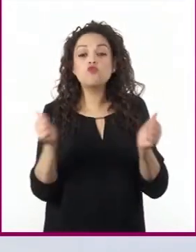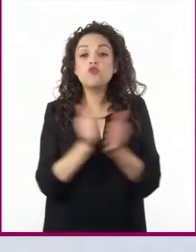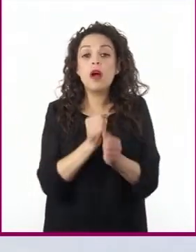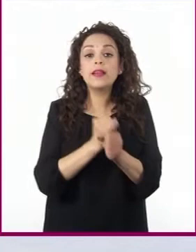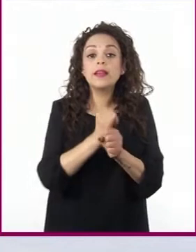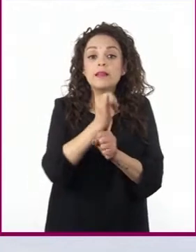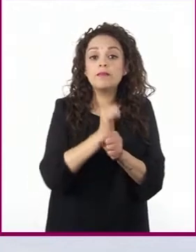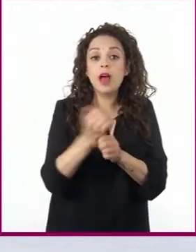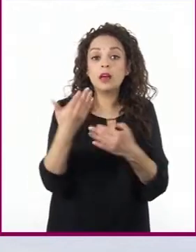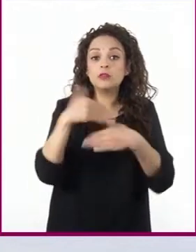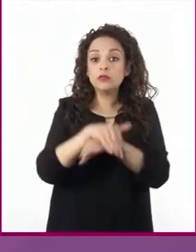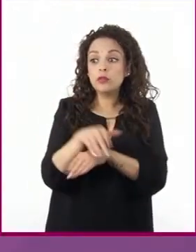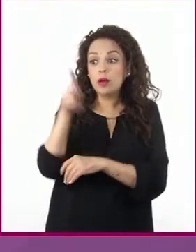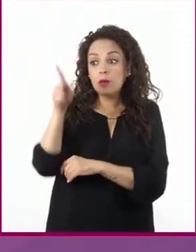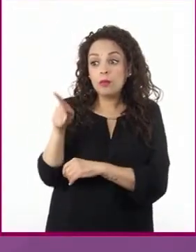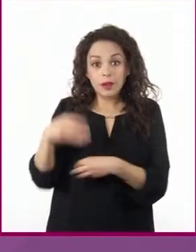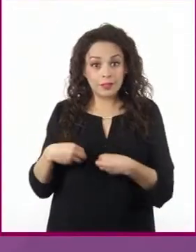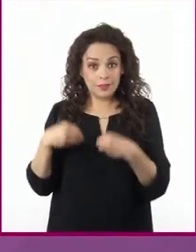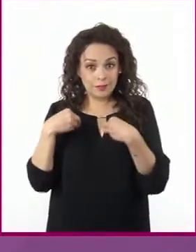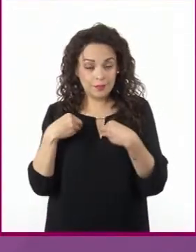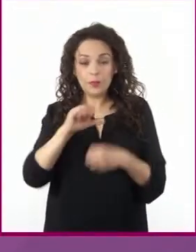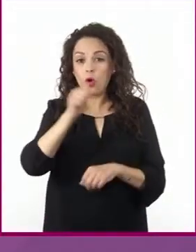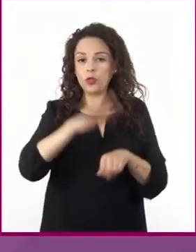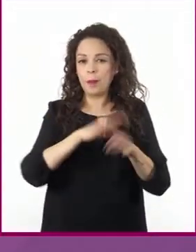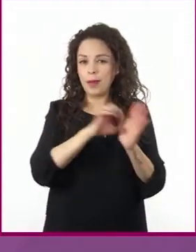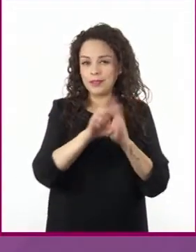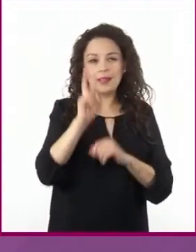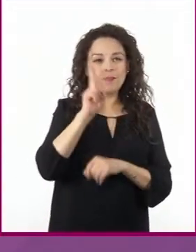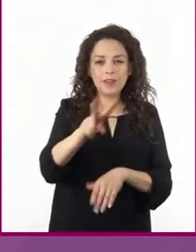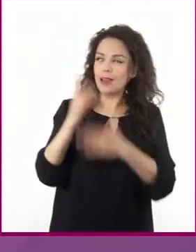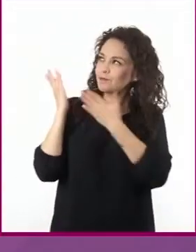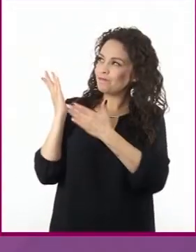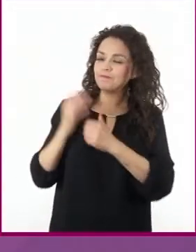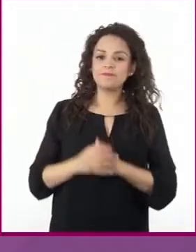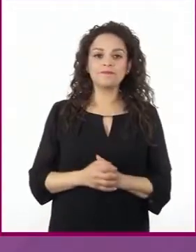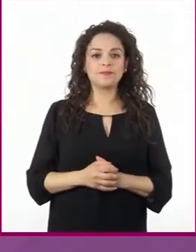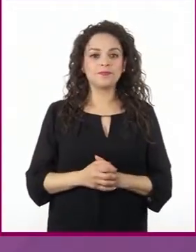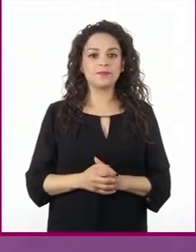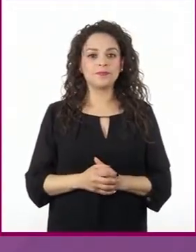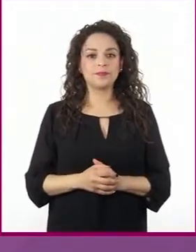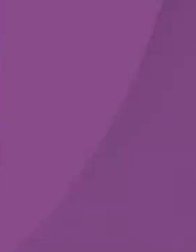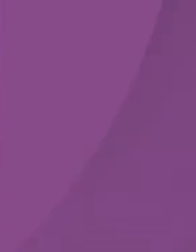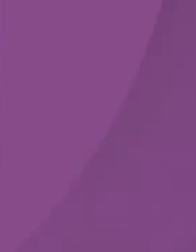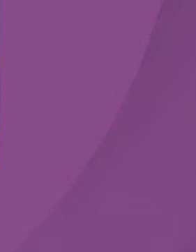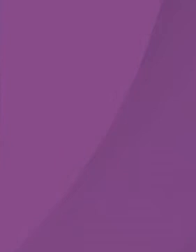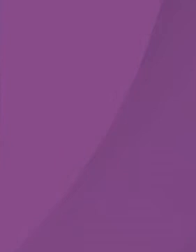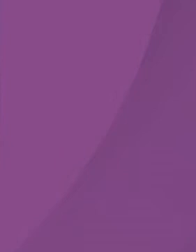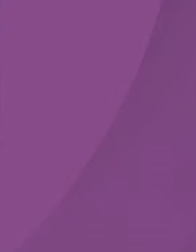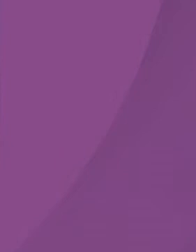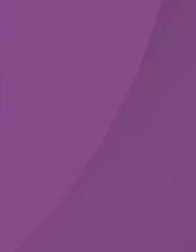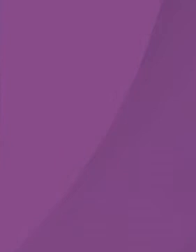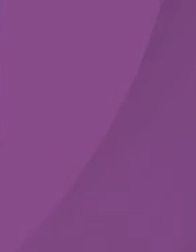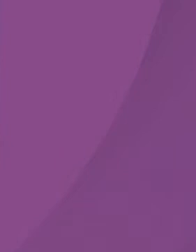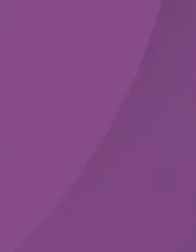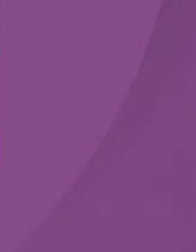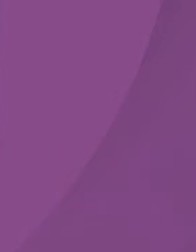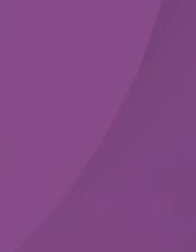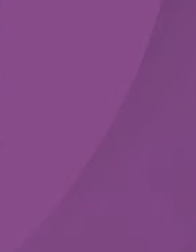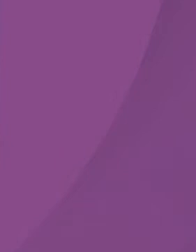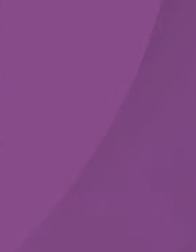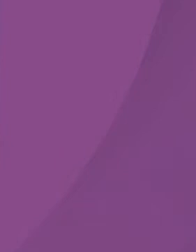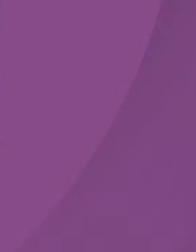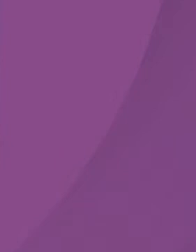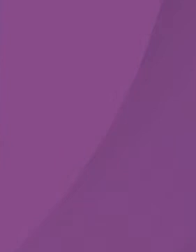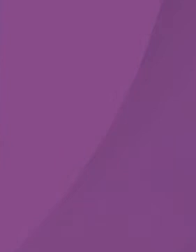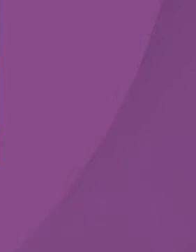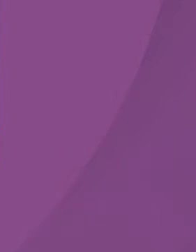ellas. Sigamos con otro ejemplo. Stephen Hawking es un ejemplo de perseverancia a seguir. Steve Jobs